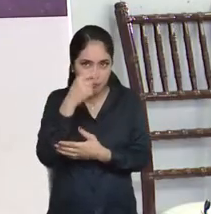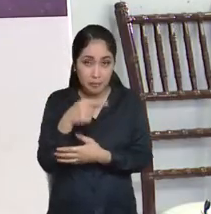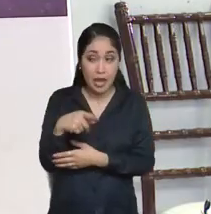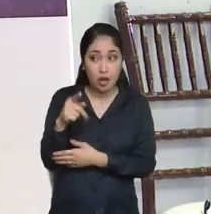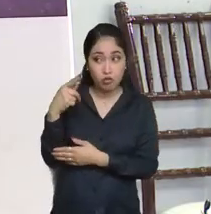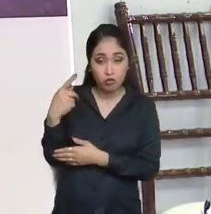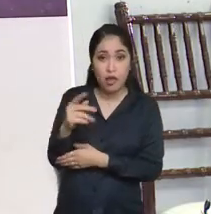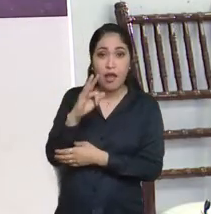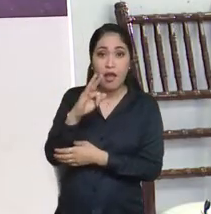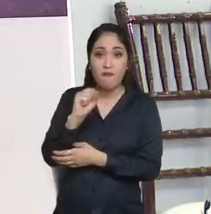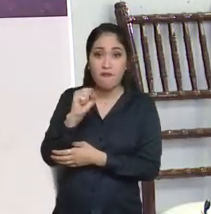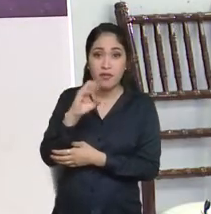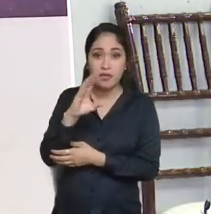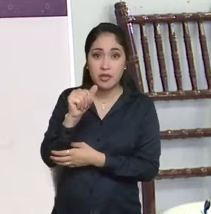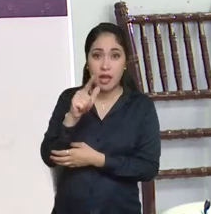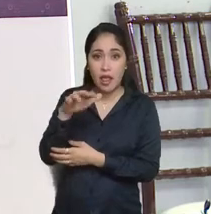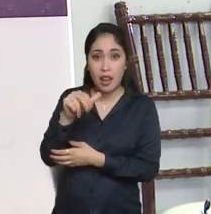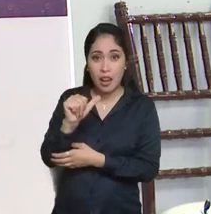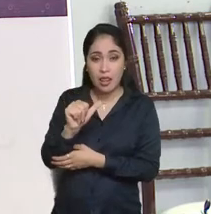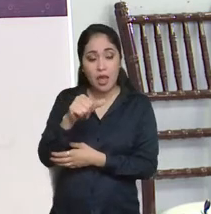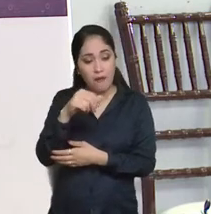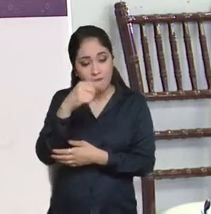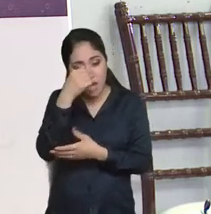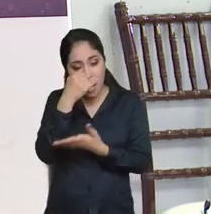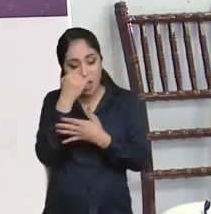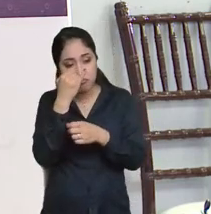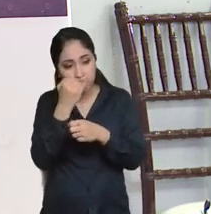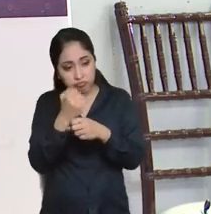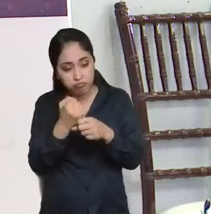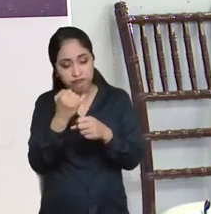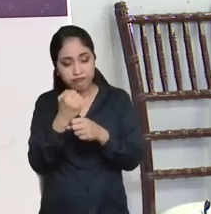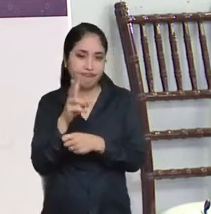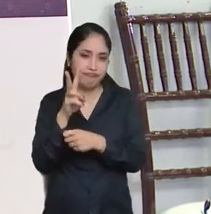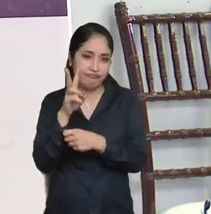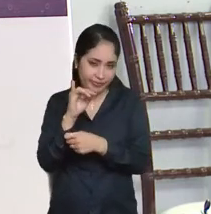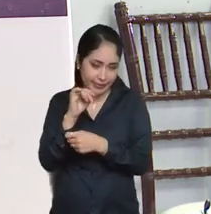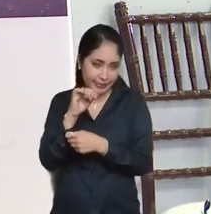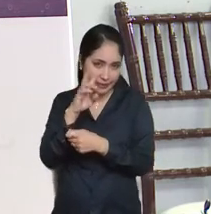Fiscalía. Y ciertamente en 2023, a esta fecha,